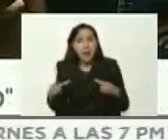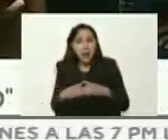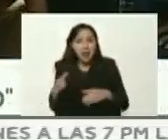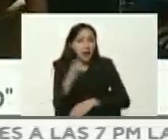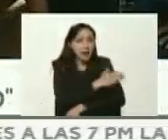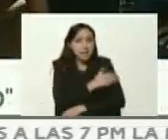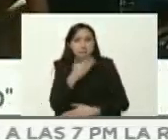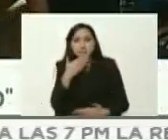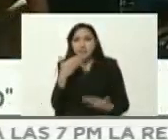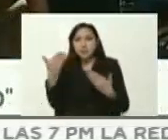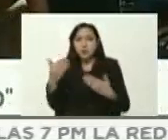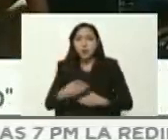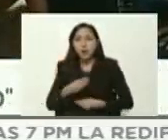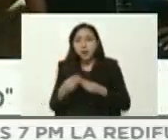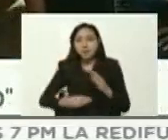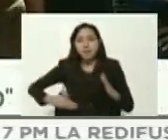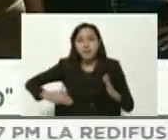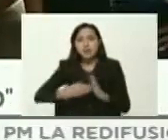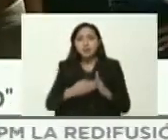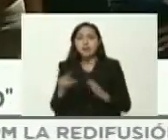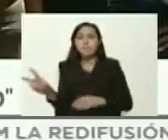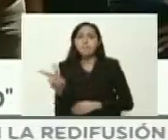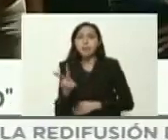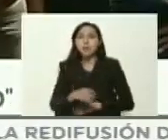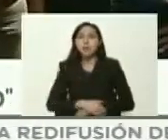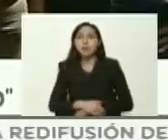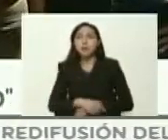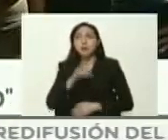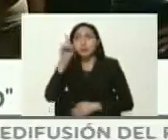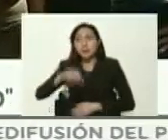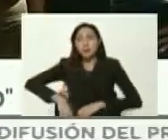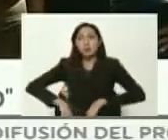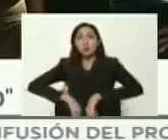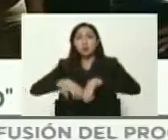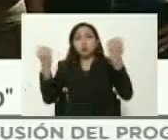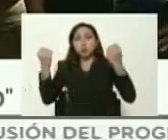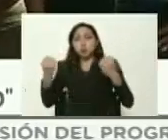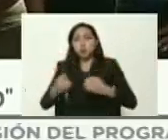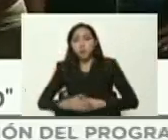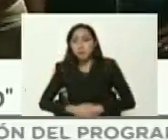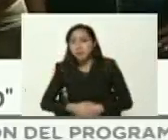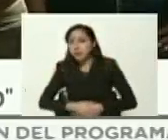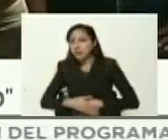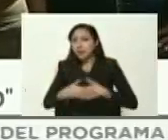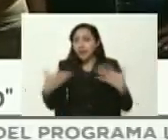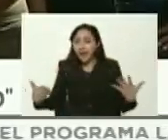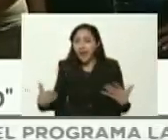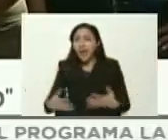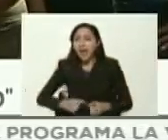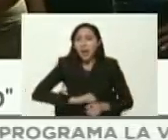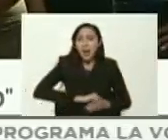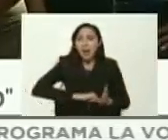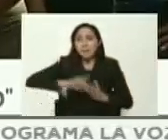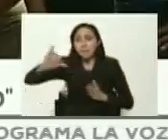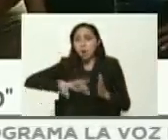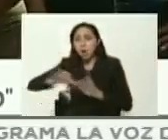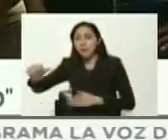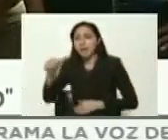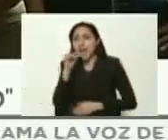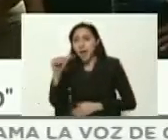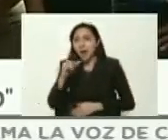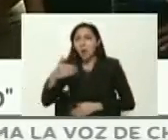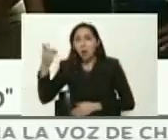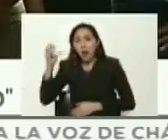venezolana para dañar a nuestro pueblo, bueno, se había dañado un motor gigante que rebombea desde Coche